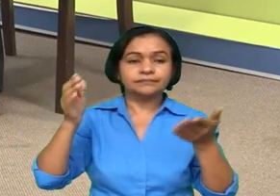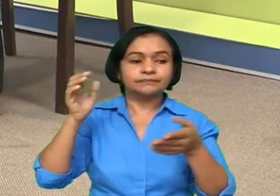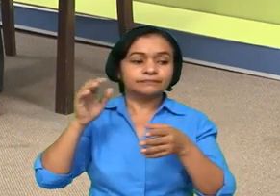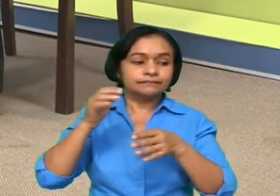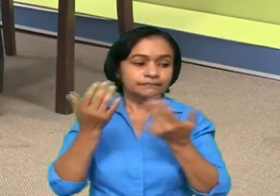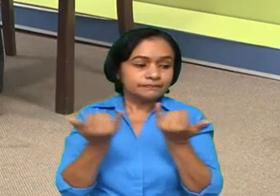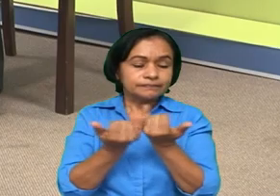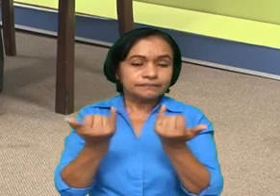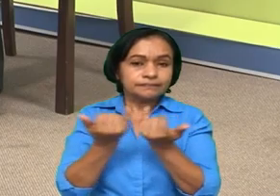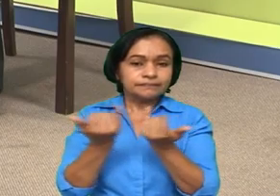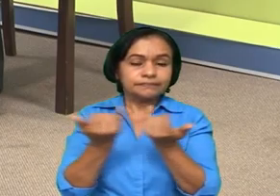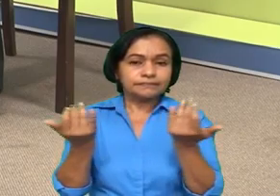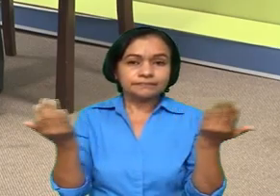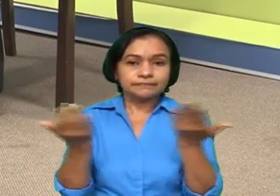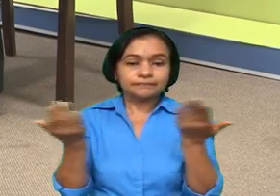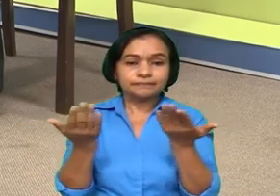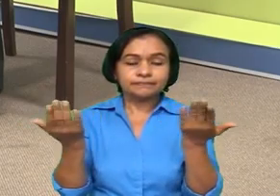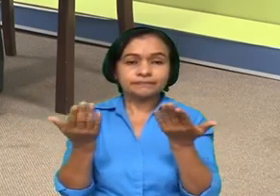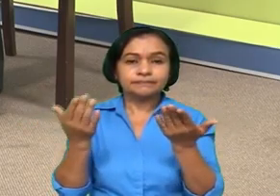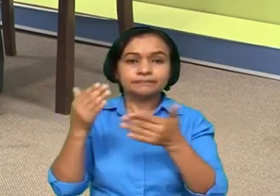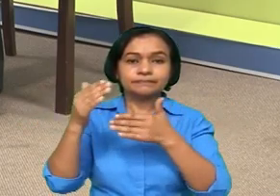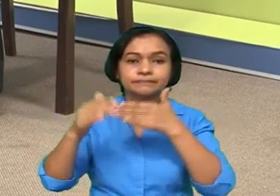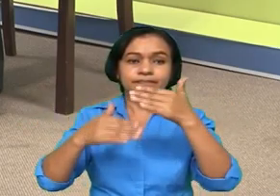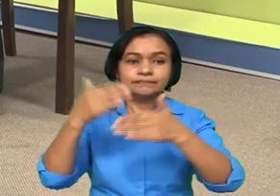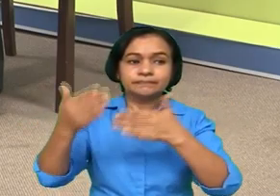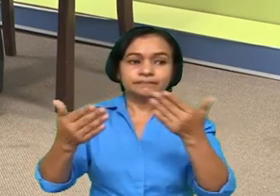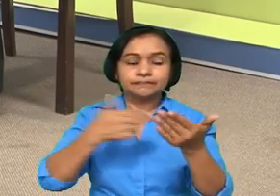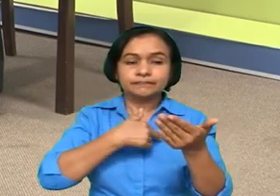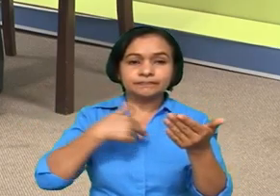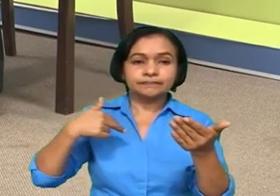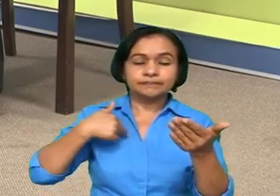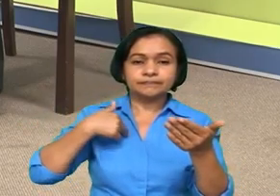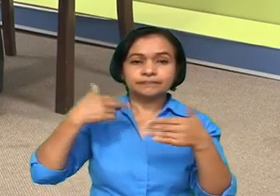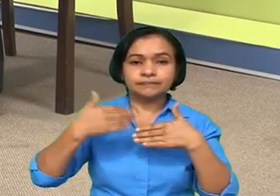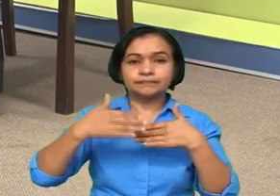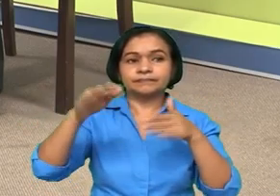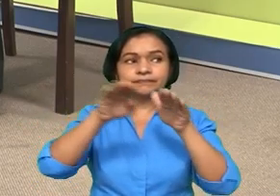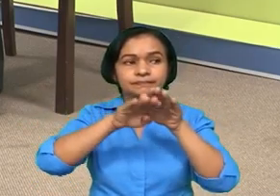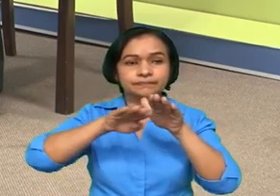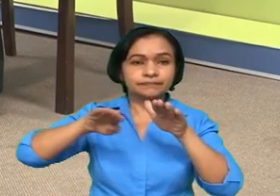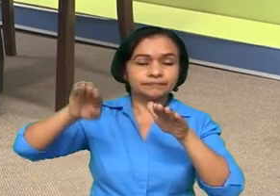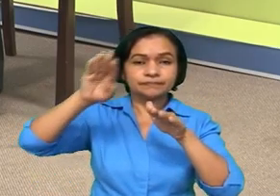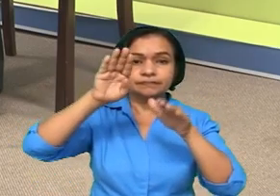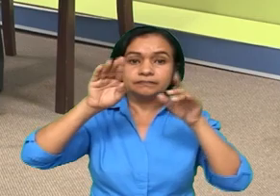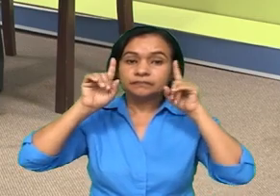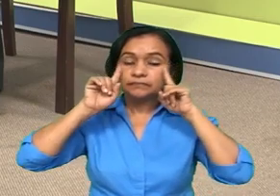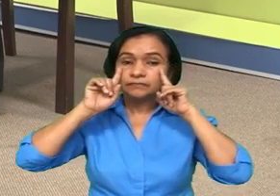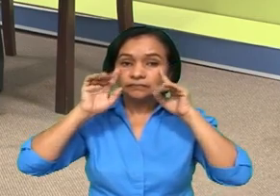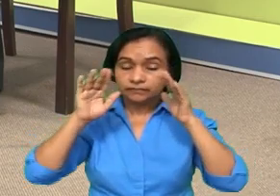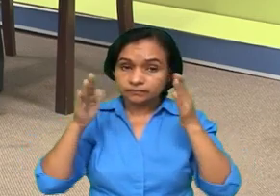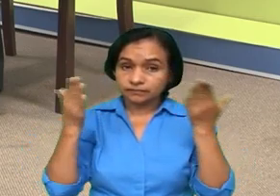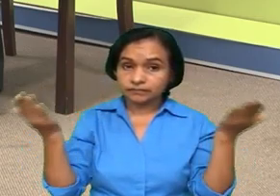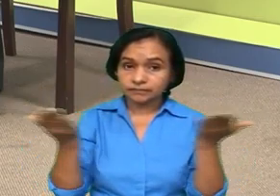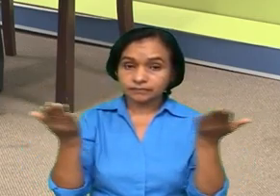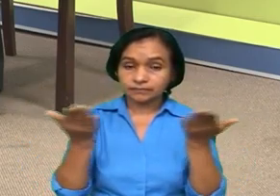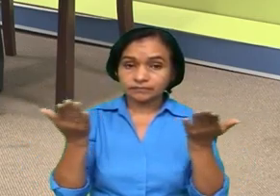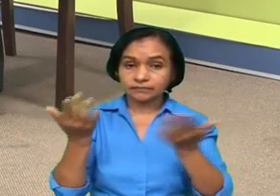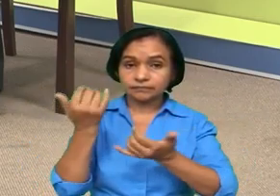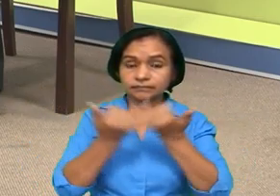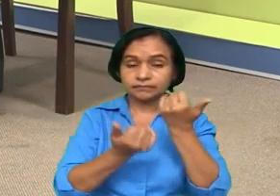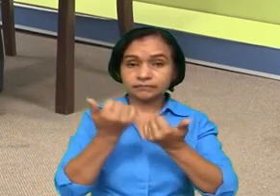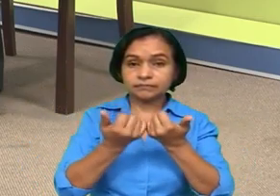Lamentablemente, pues cuando ya ha pasado hacia un mayor grado de severidad, es cuando viene y ya el cuerpo